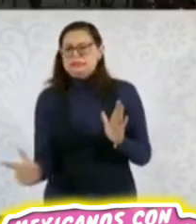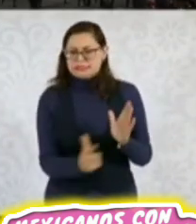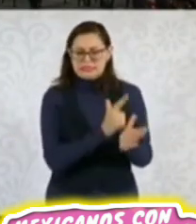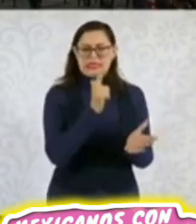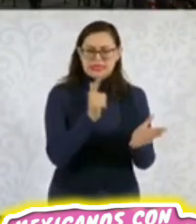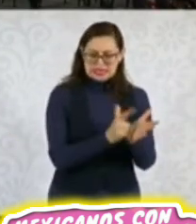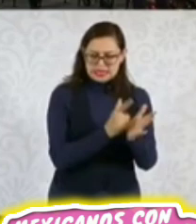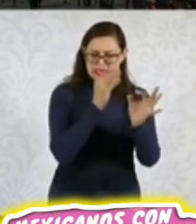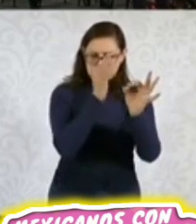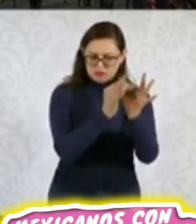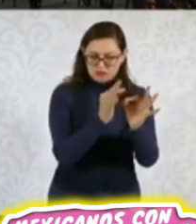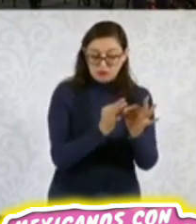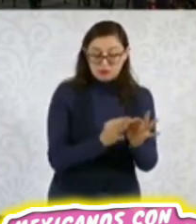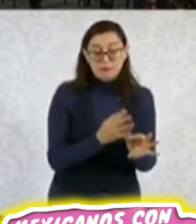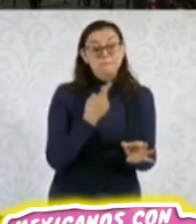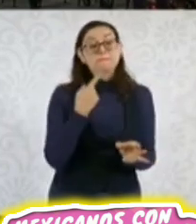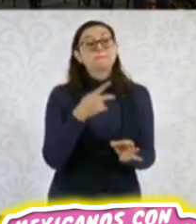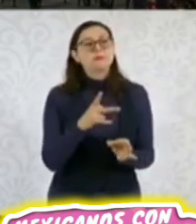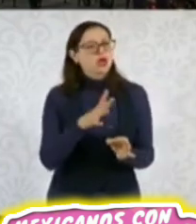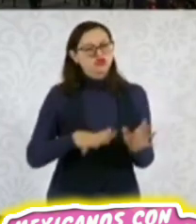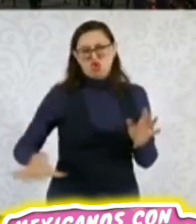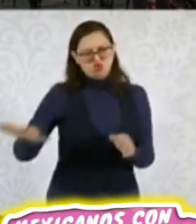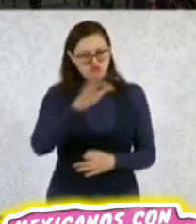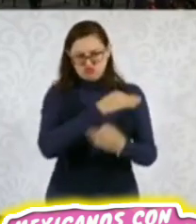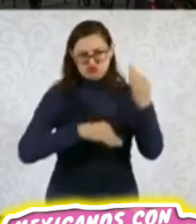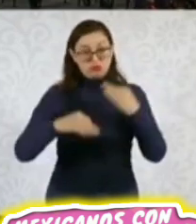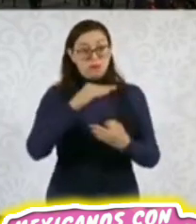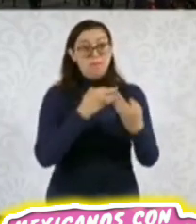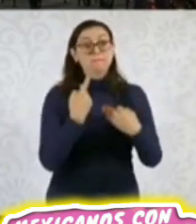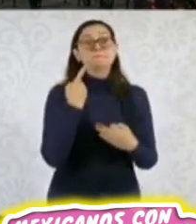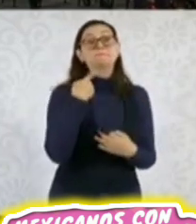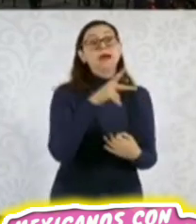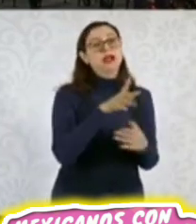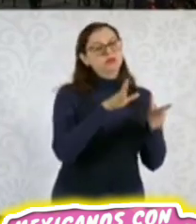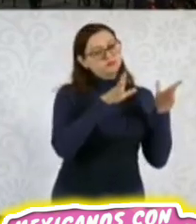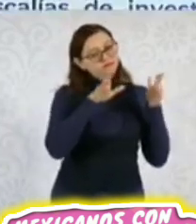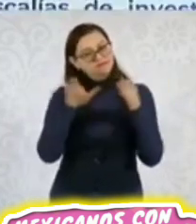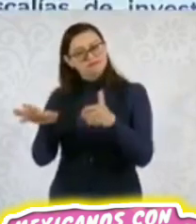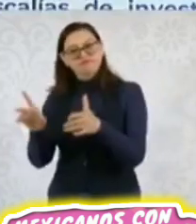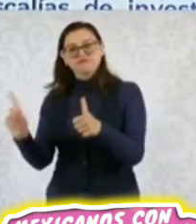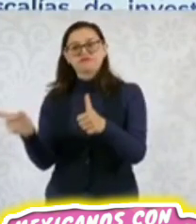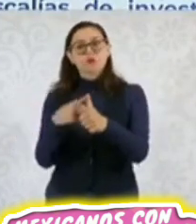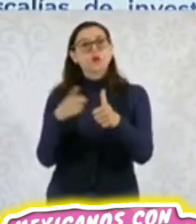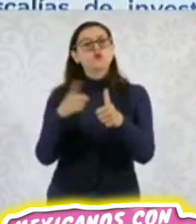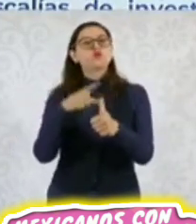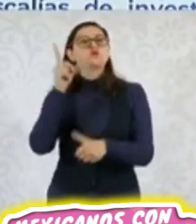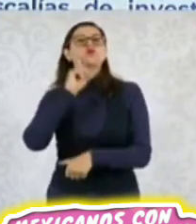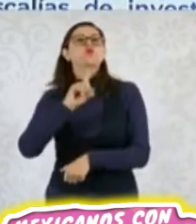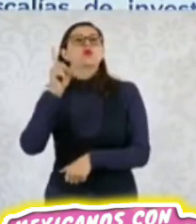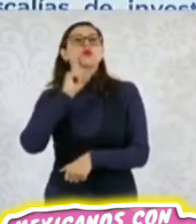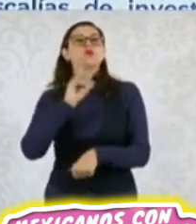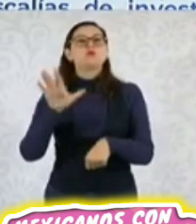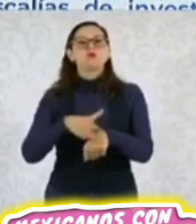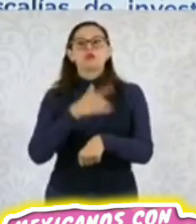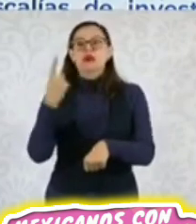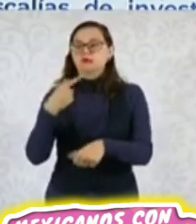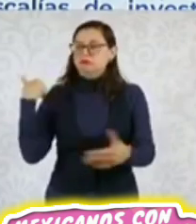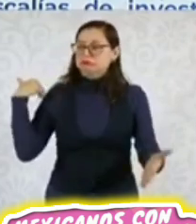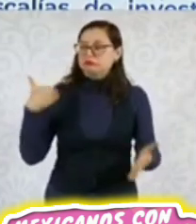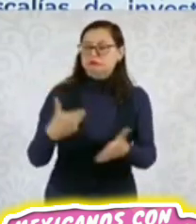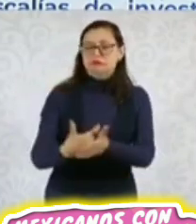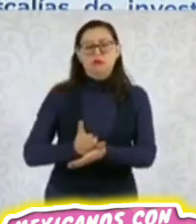sino que tiene que haber particularidades por la discriminación, por la violencia que vivimos las